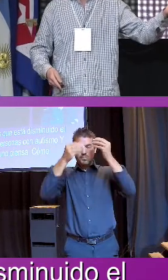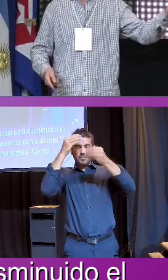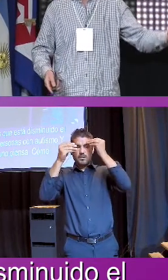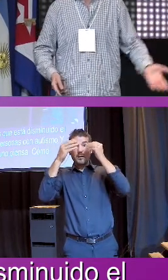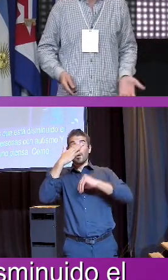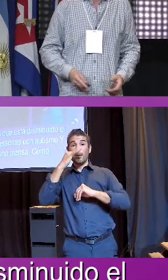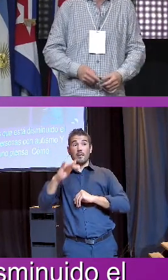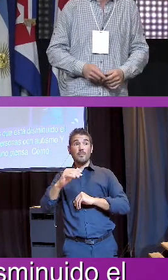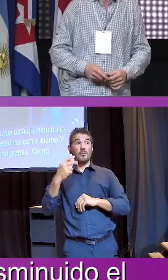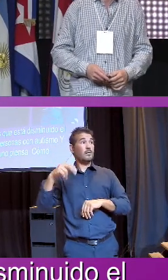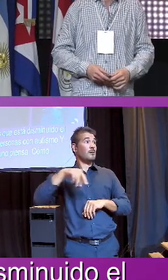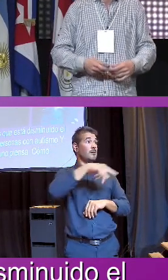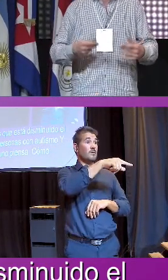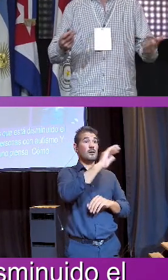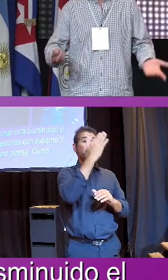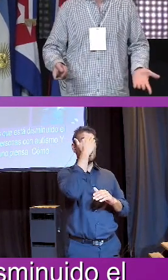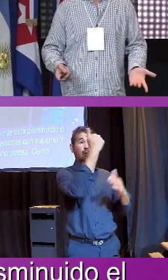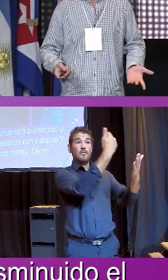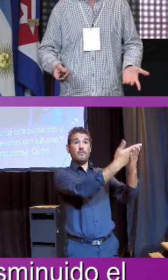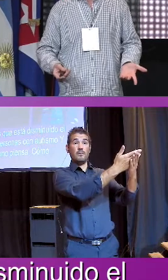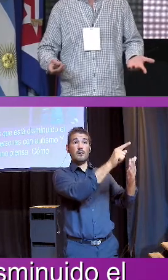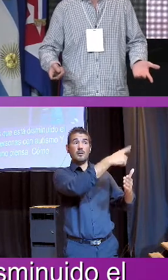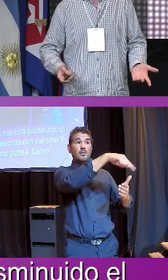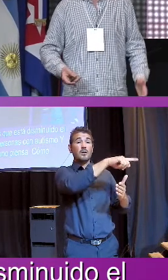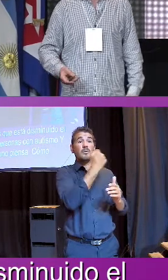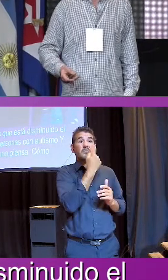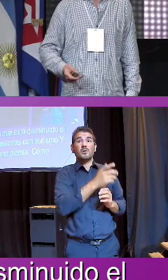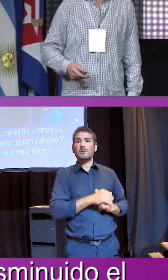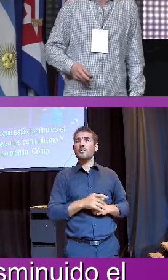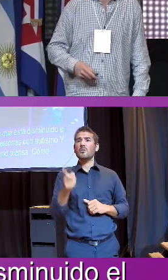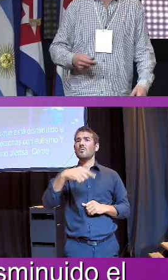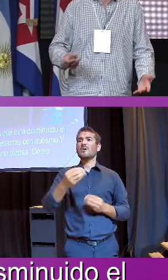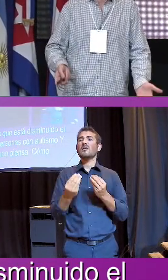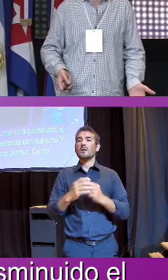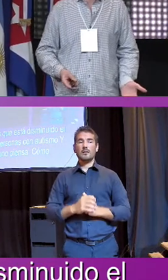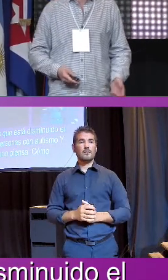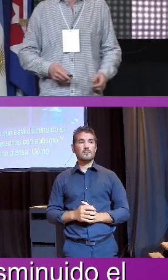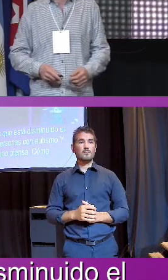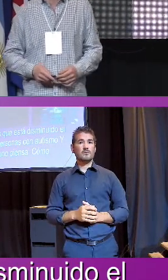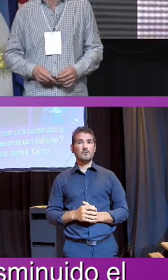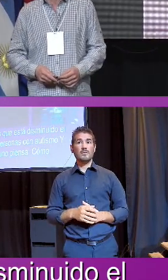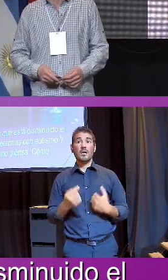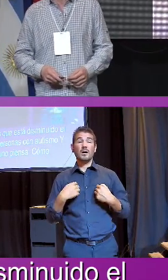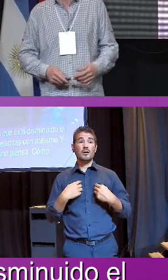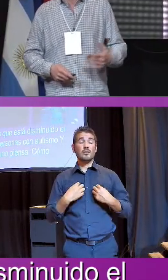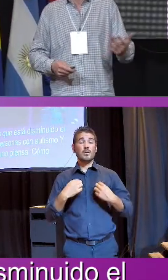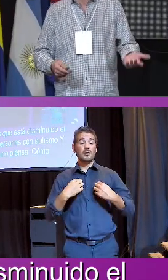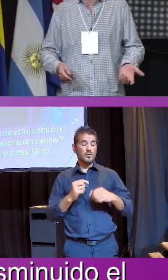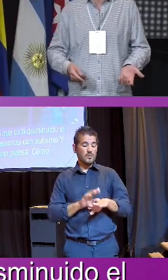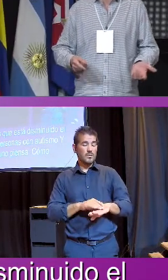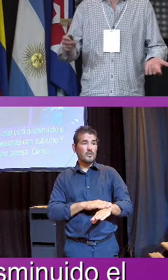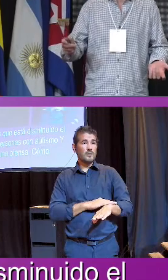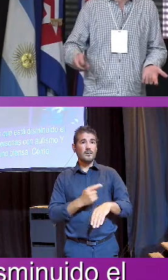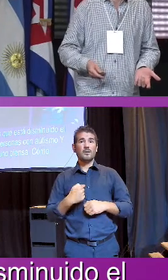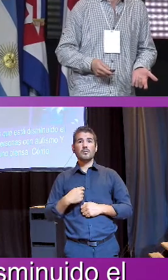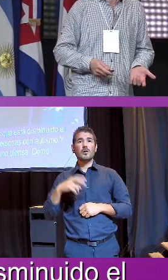alguien le pregunta qué estuvieron haciendo recién, ustedes no van a decir estuve sintiendo la ropa sobre el pantalón o estuve